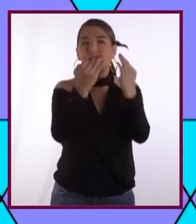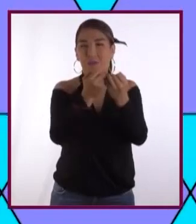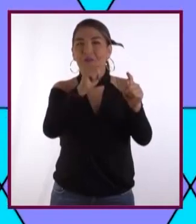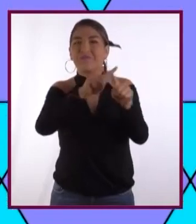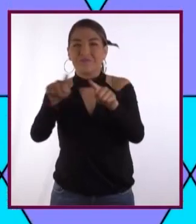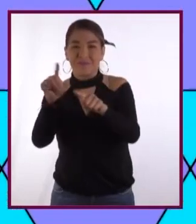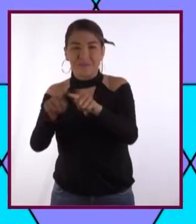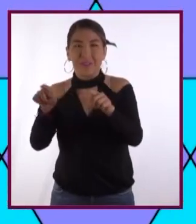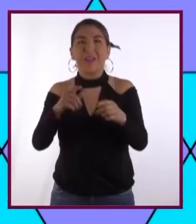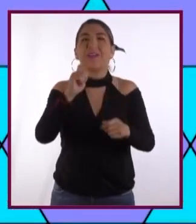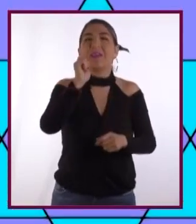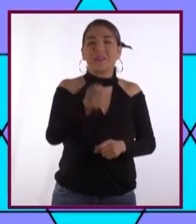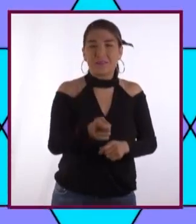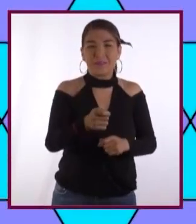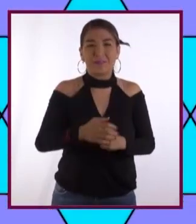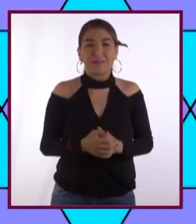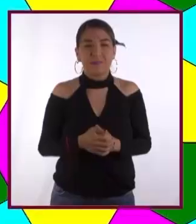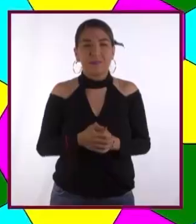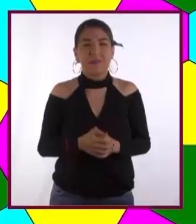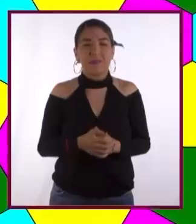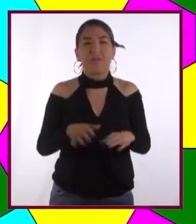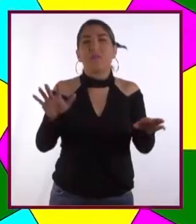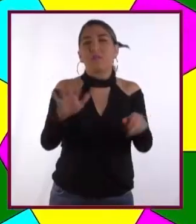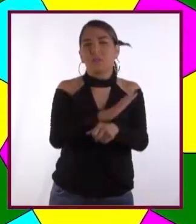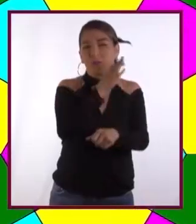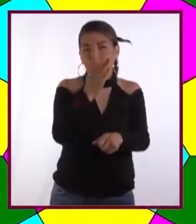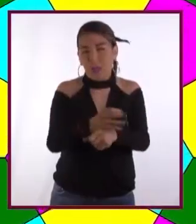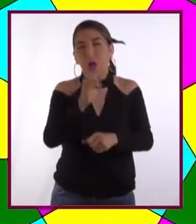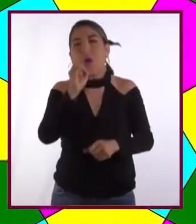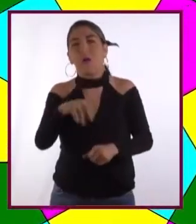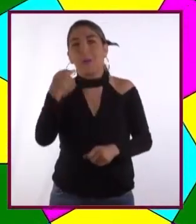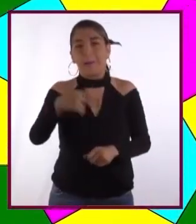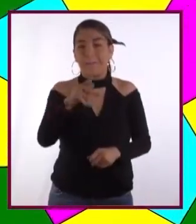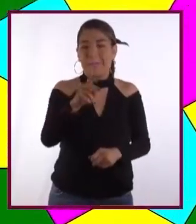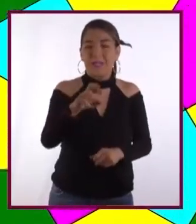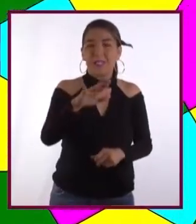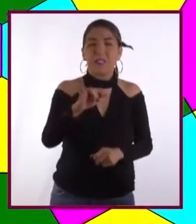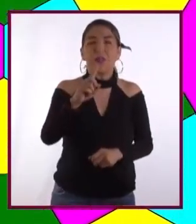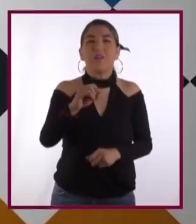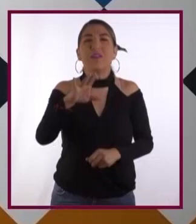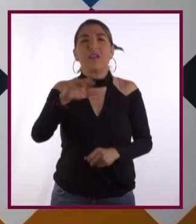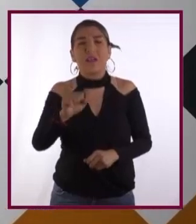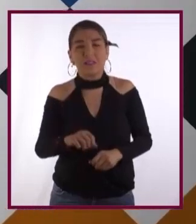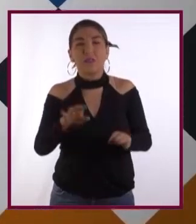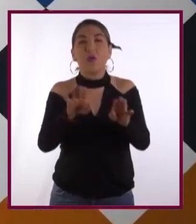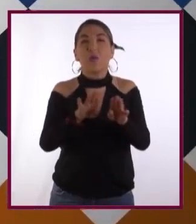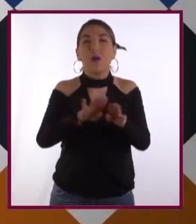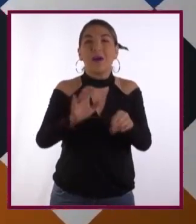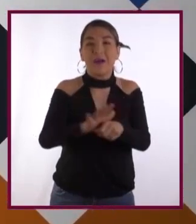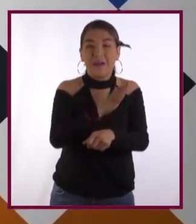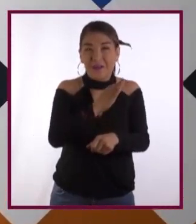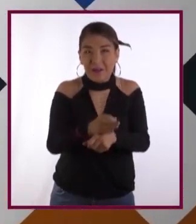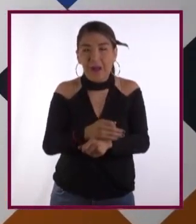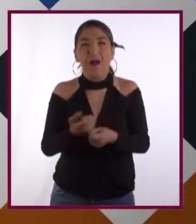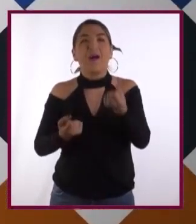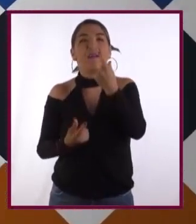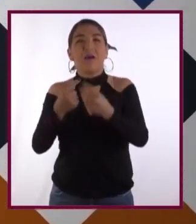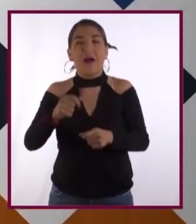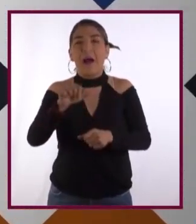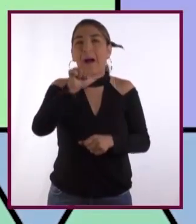Existen distintos tipos de teselaciones, entre los que están las regulares o periódicas, las semirregulares y